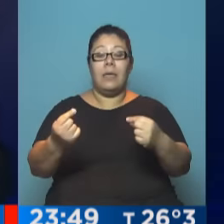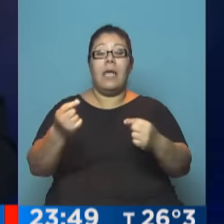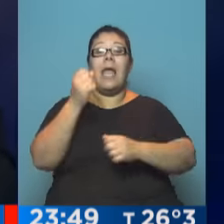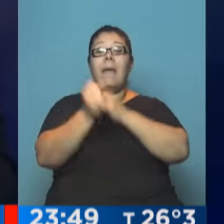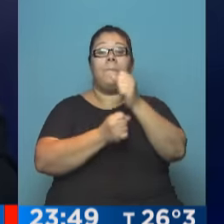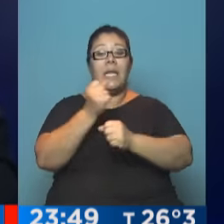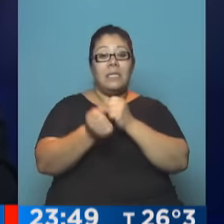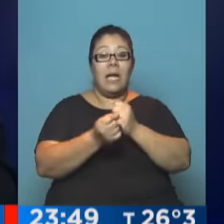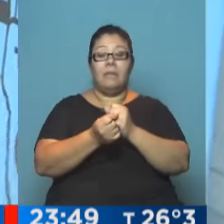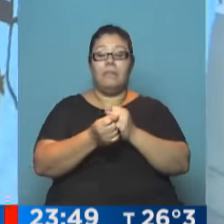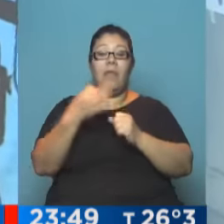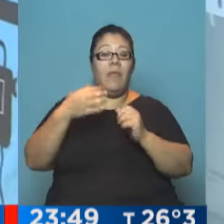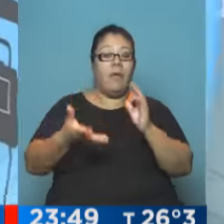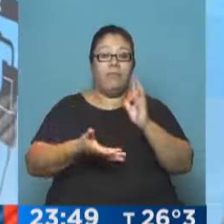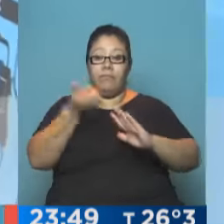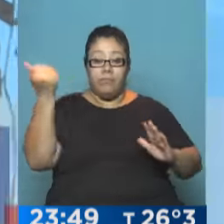salarios.